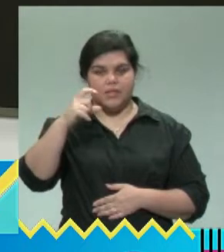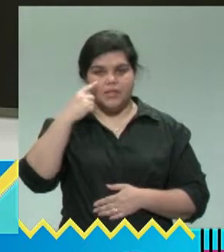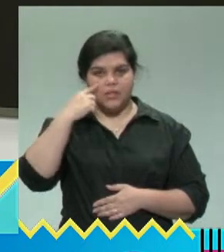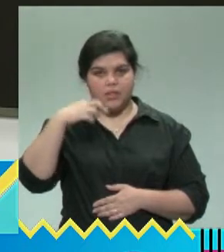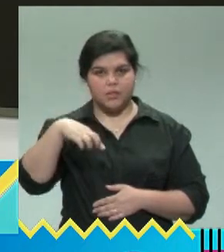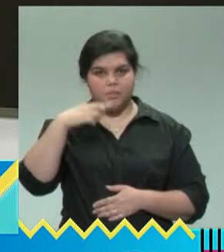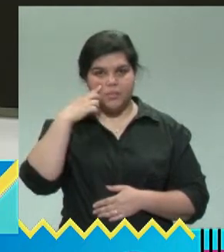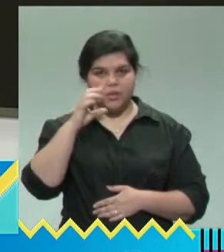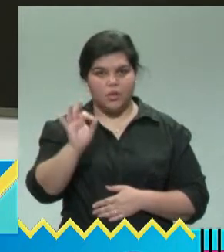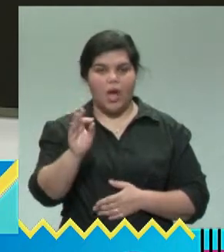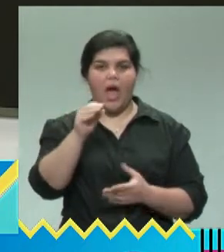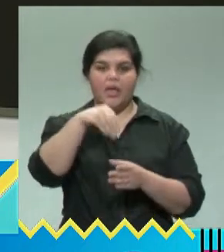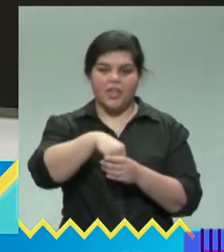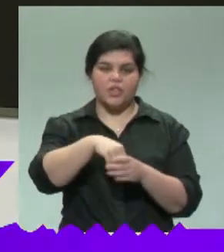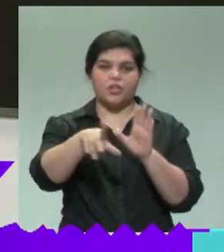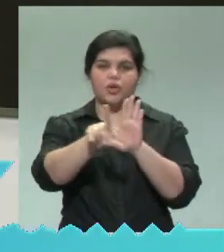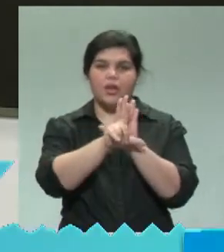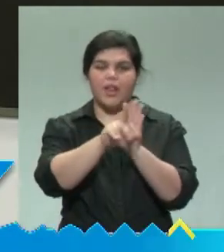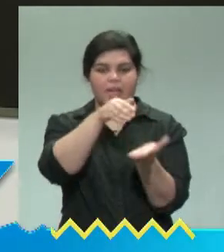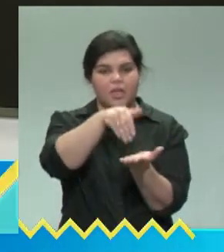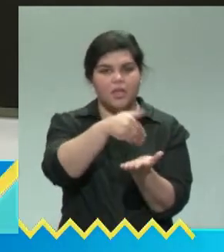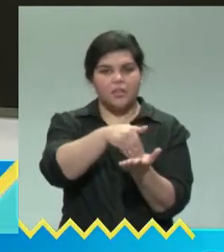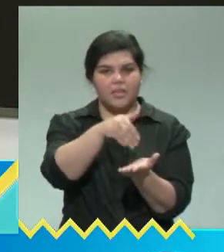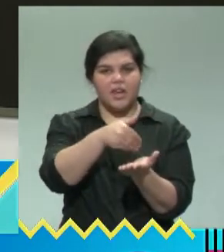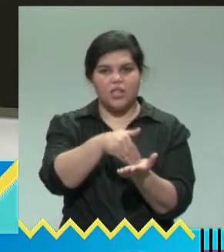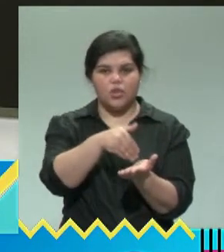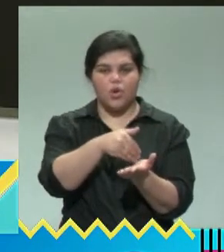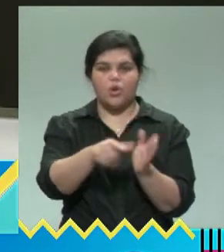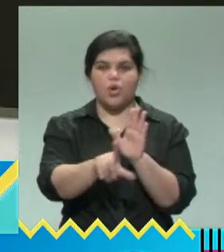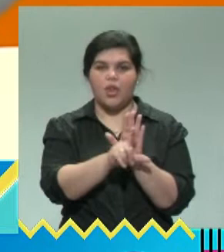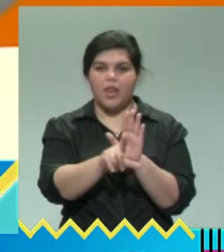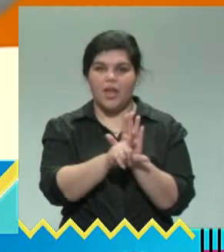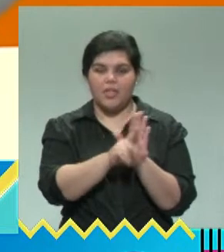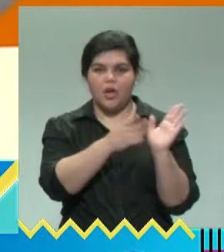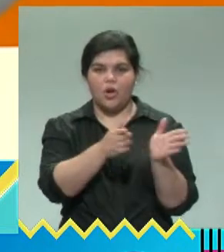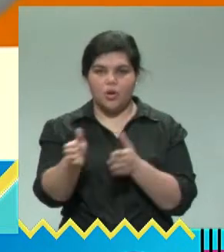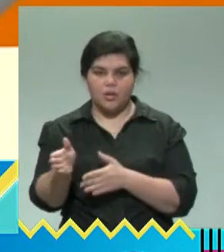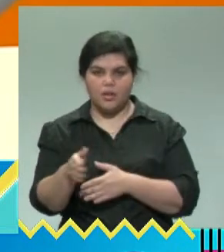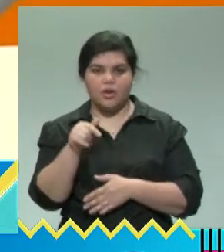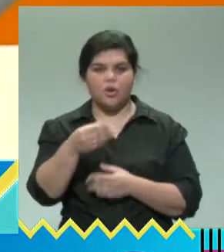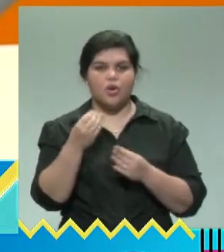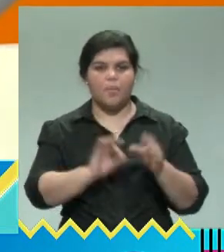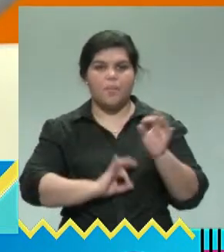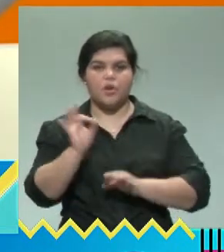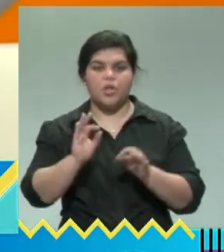Ordenamiento Territorial de la provincia de Mendoza. ¿Cómo se contempla esto también desde el proyecto del arbolado? Sí, en realidad